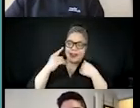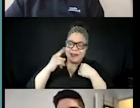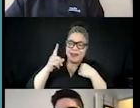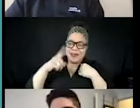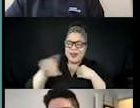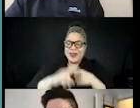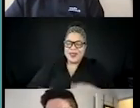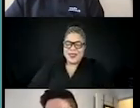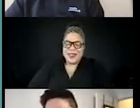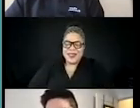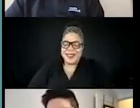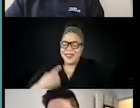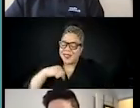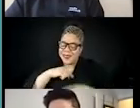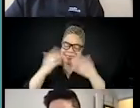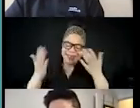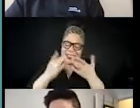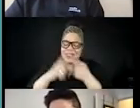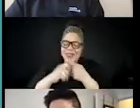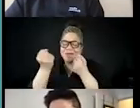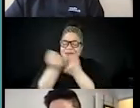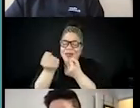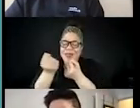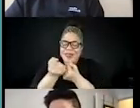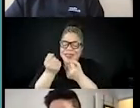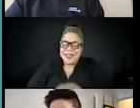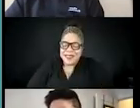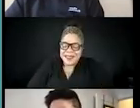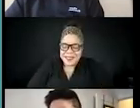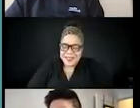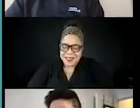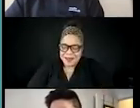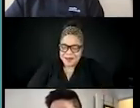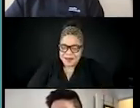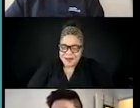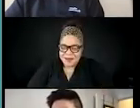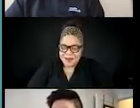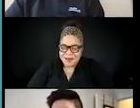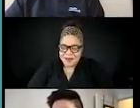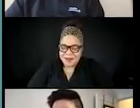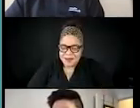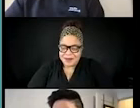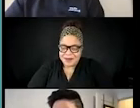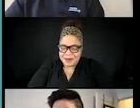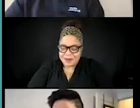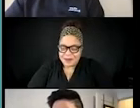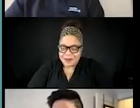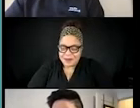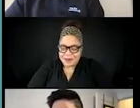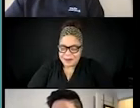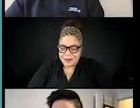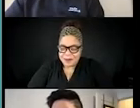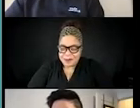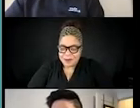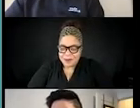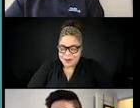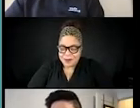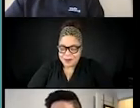la vida por la mano de nuestras manos éste estuvo superior a mí